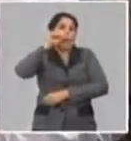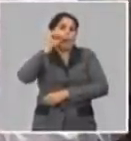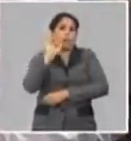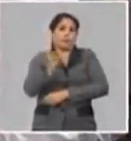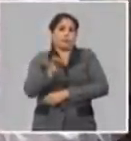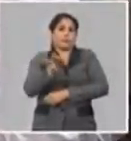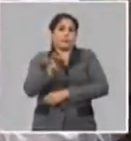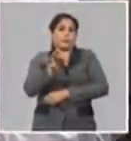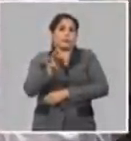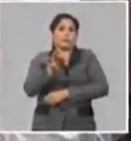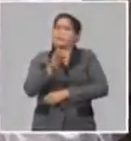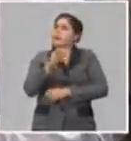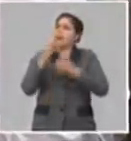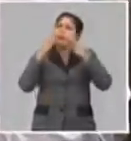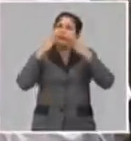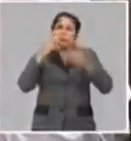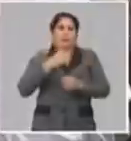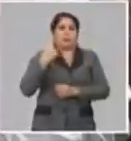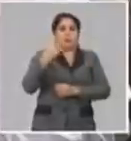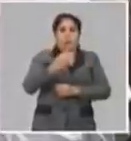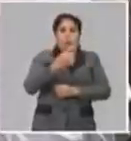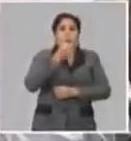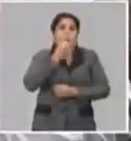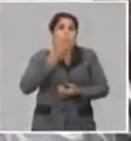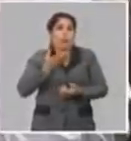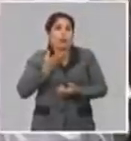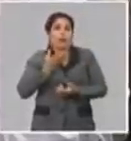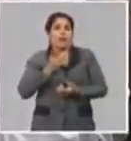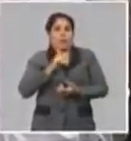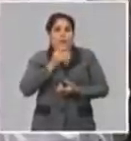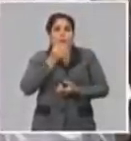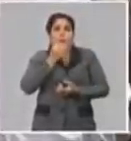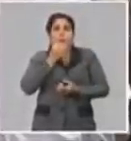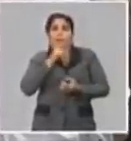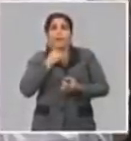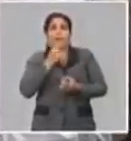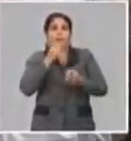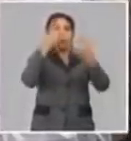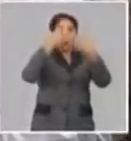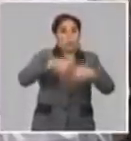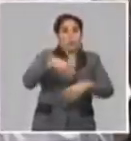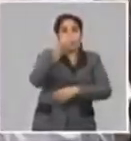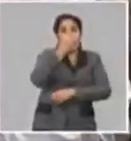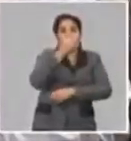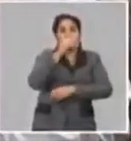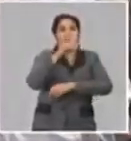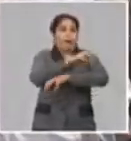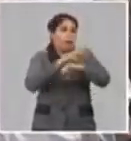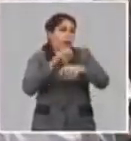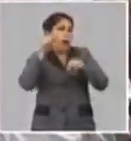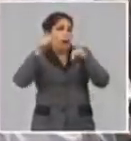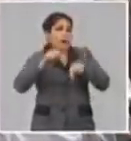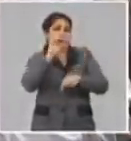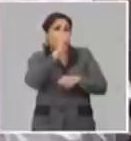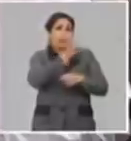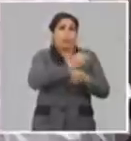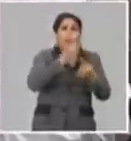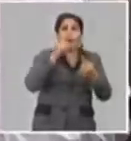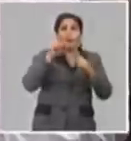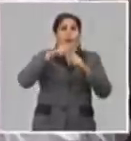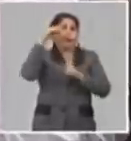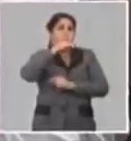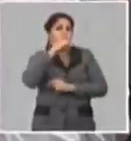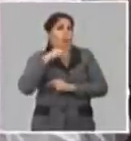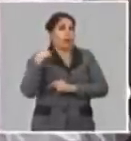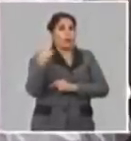la inversión extranjera es fundamental porque nos permite incluso cerrar ciclos, o sea, que se produzca el alimento animal, que se, la tecnología, todo el